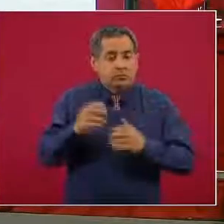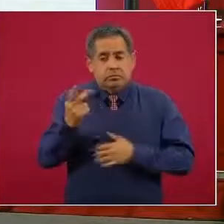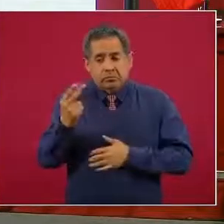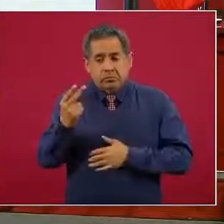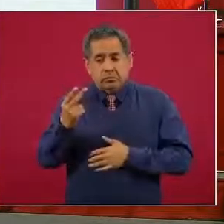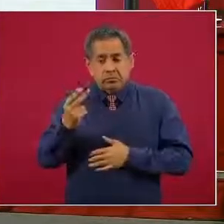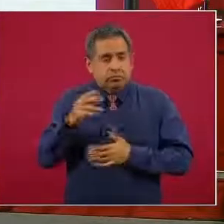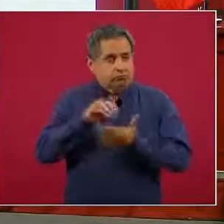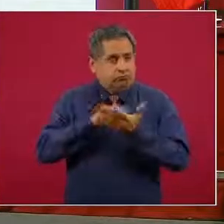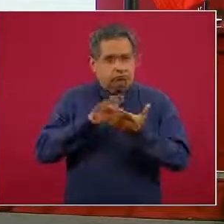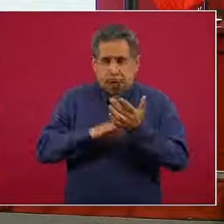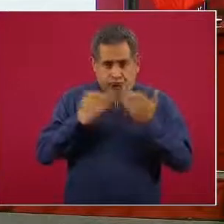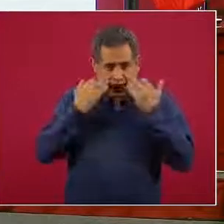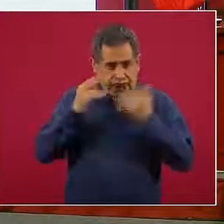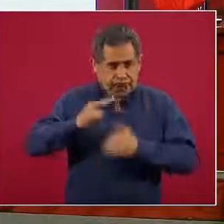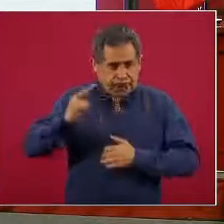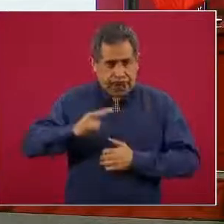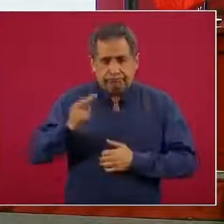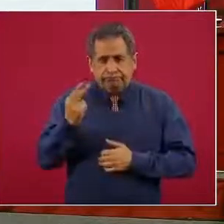tenemos una constatación directa,